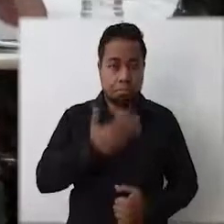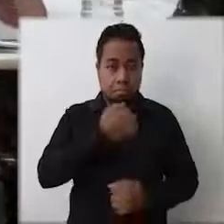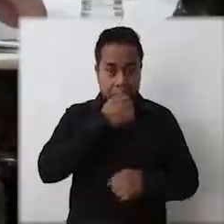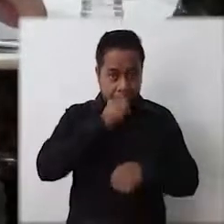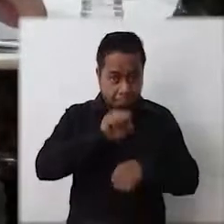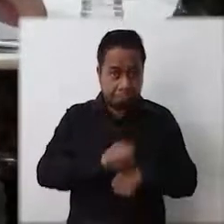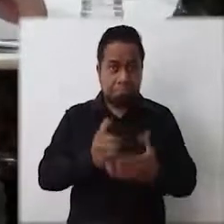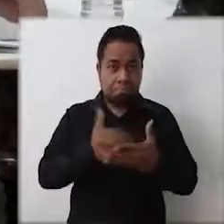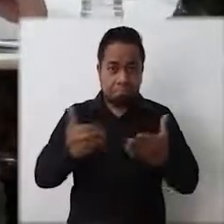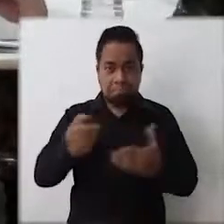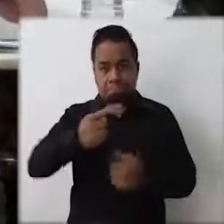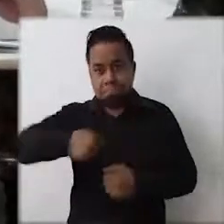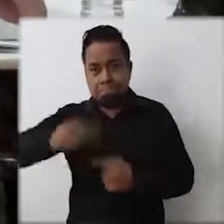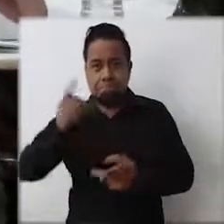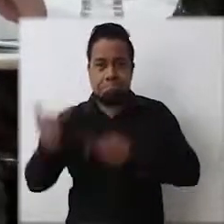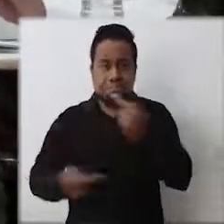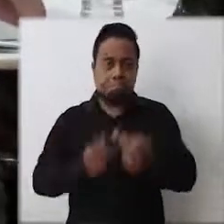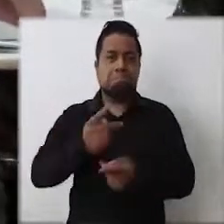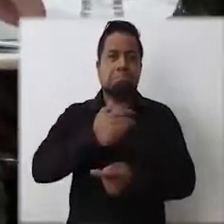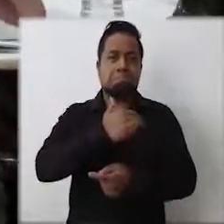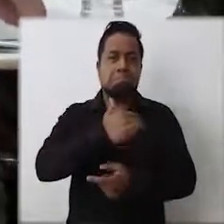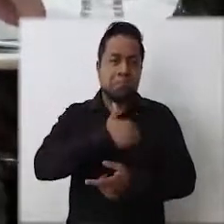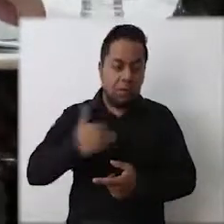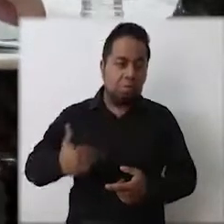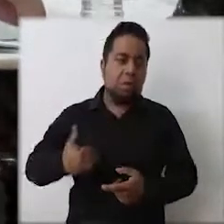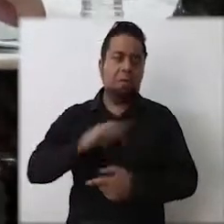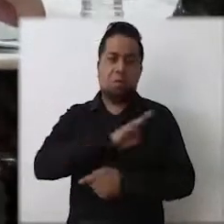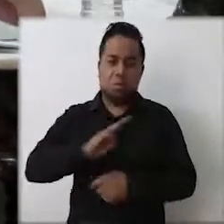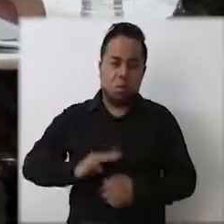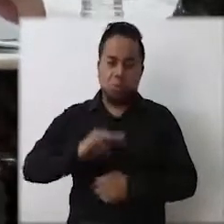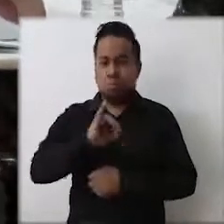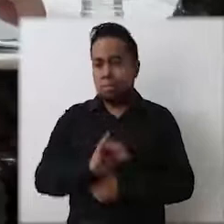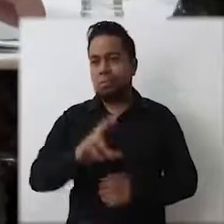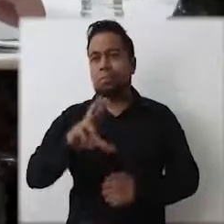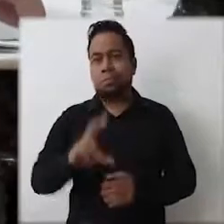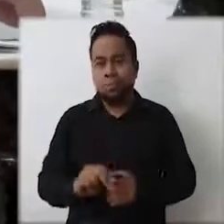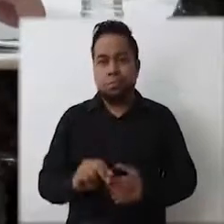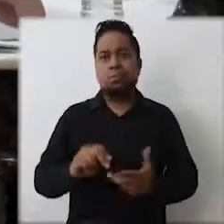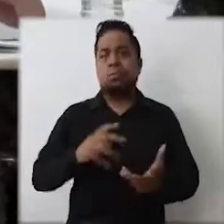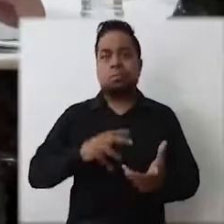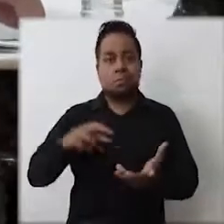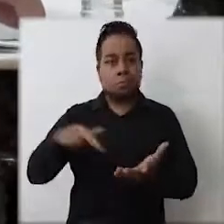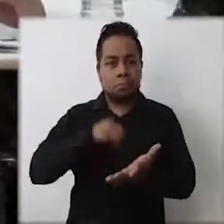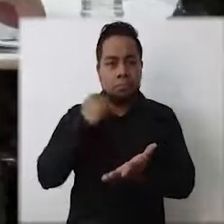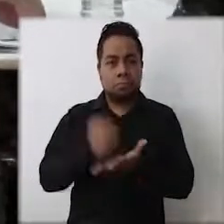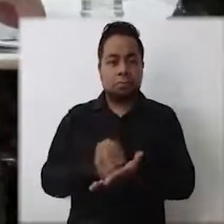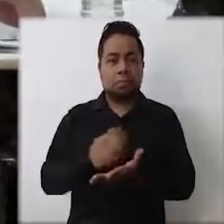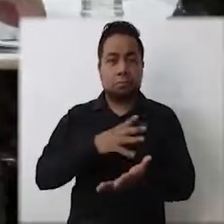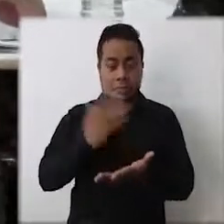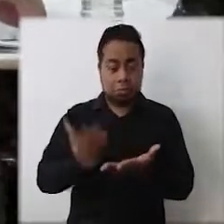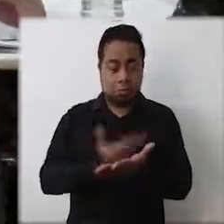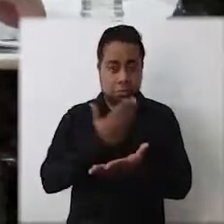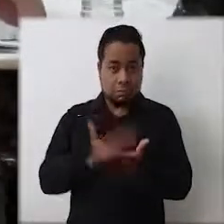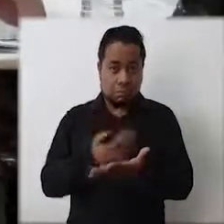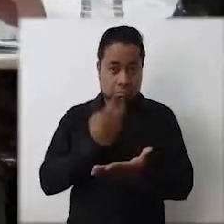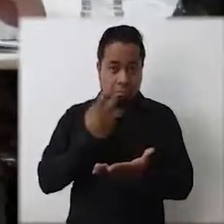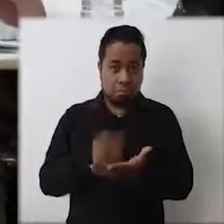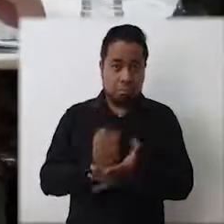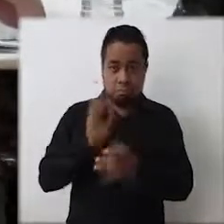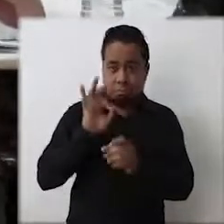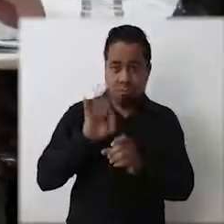propondremos en su oportunidad con el propósito de fortalecer la propuesta y desde luego